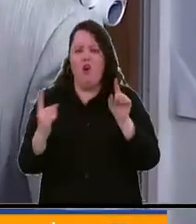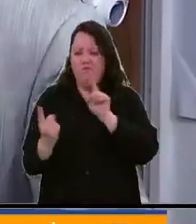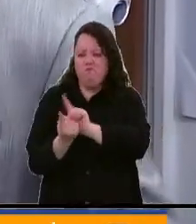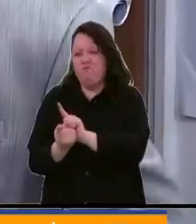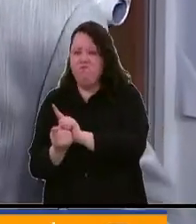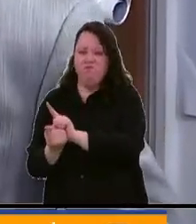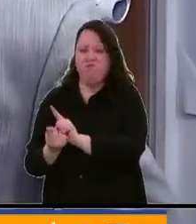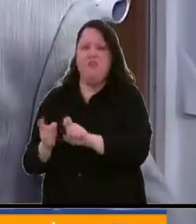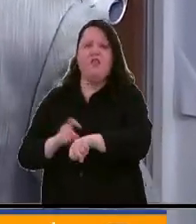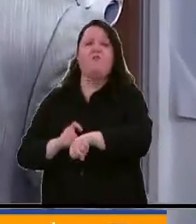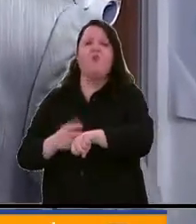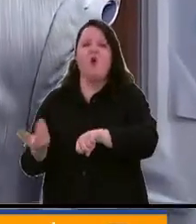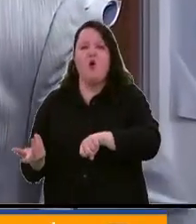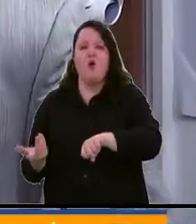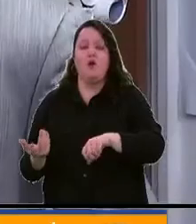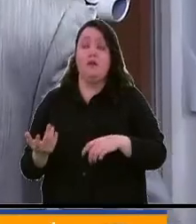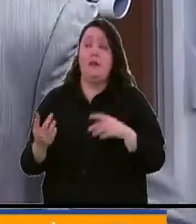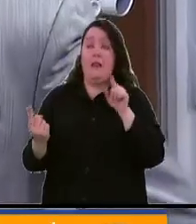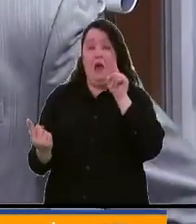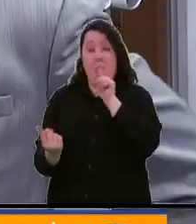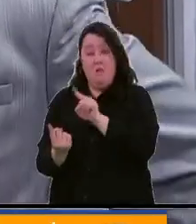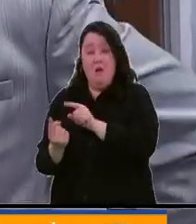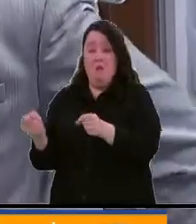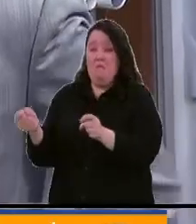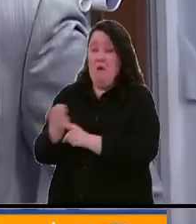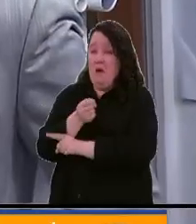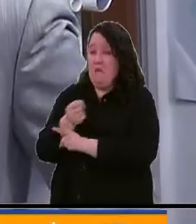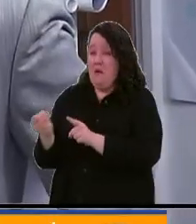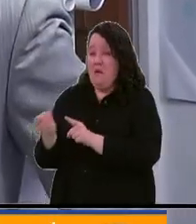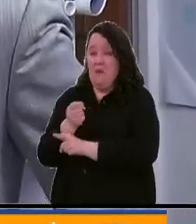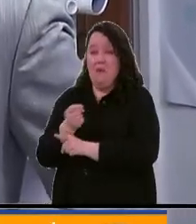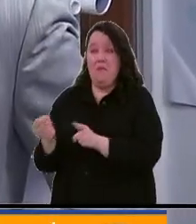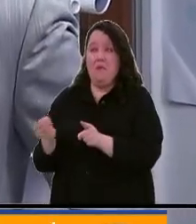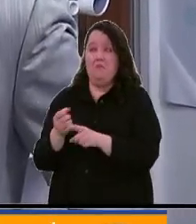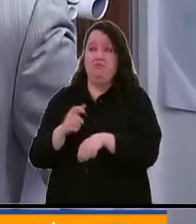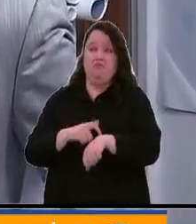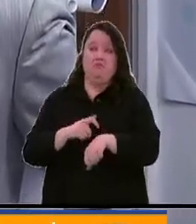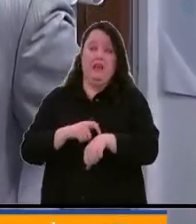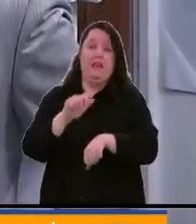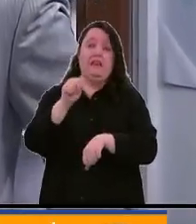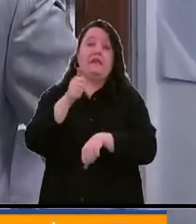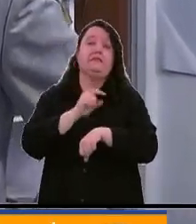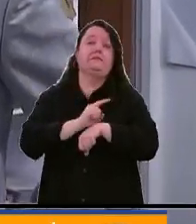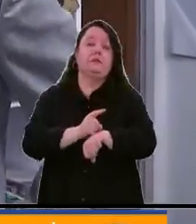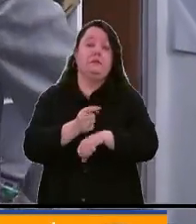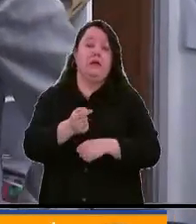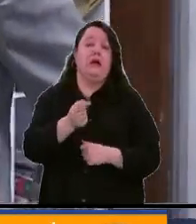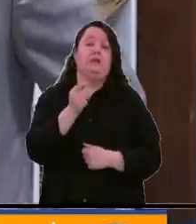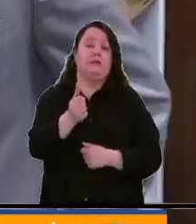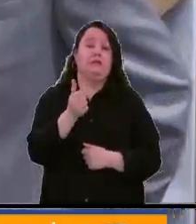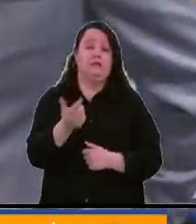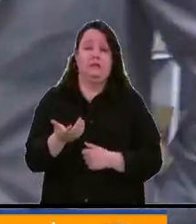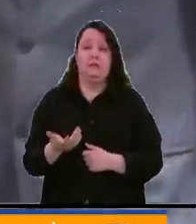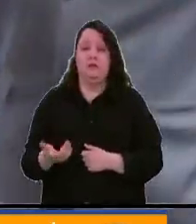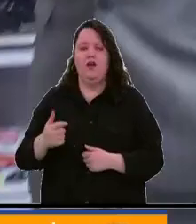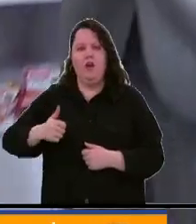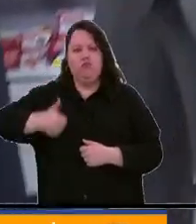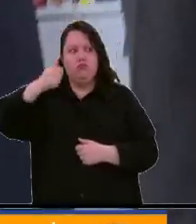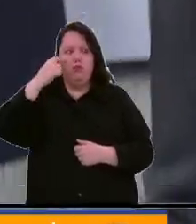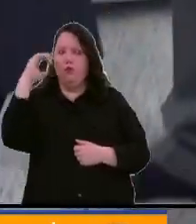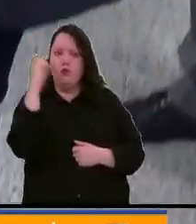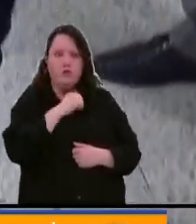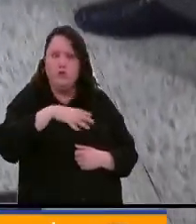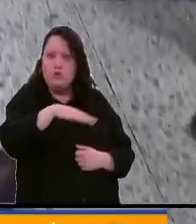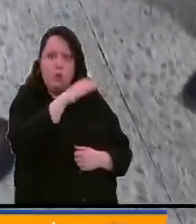aquí adentro? Por la golpiza que le proporcionó se demoró casi 10 minutos. ¿Llegaron las autoridades? ¿Nadie se dio cuenta?